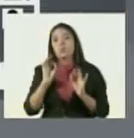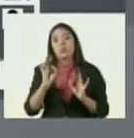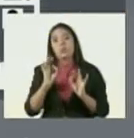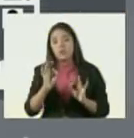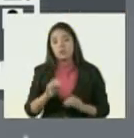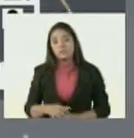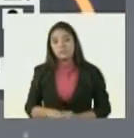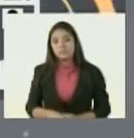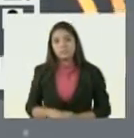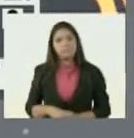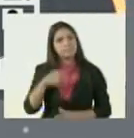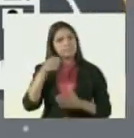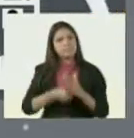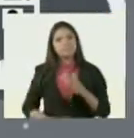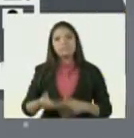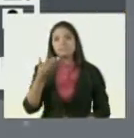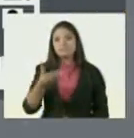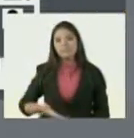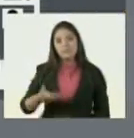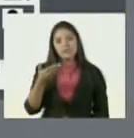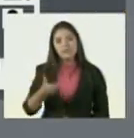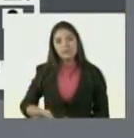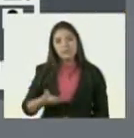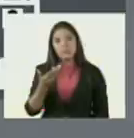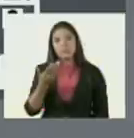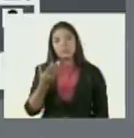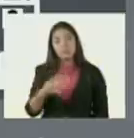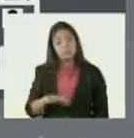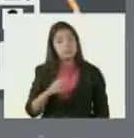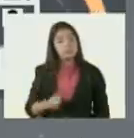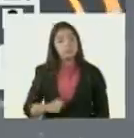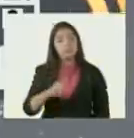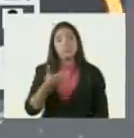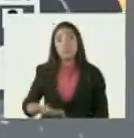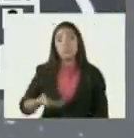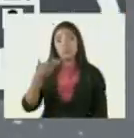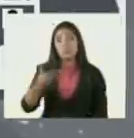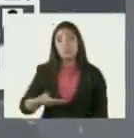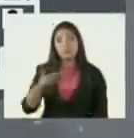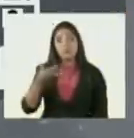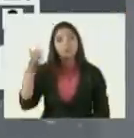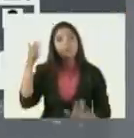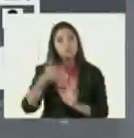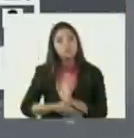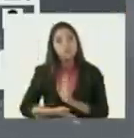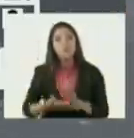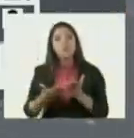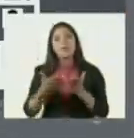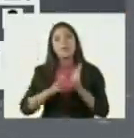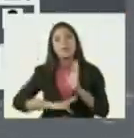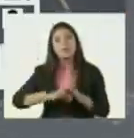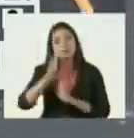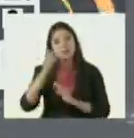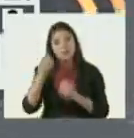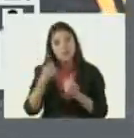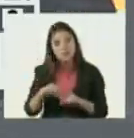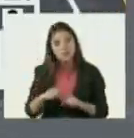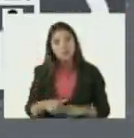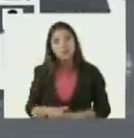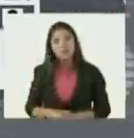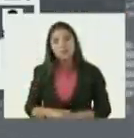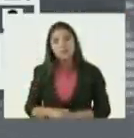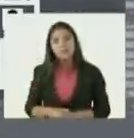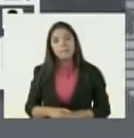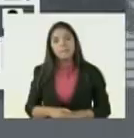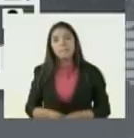de vanguardia, un puesto relevante en lo que es el desarrollo